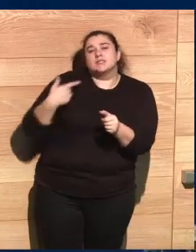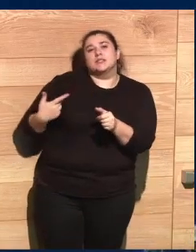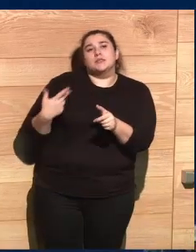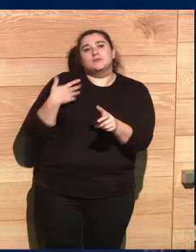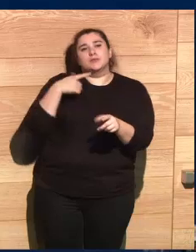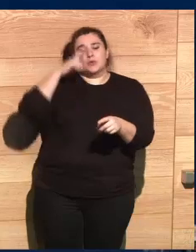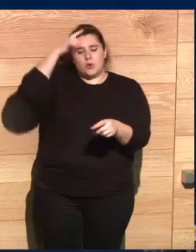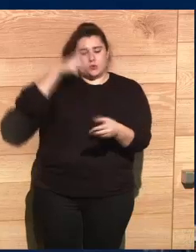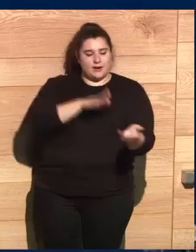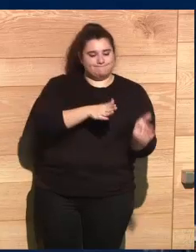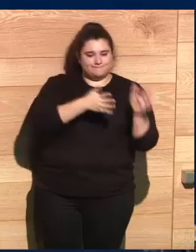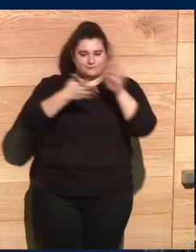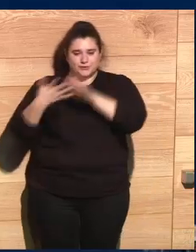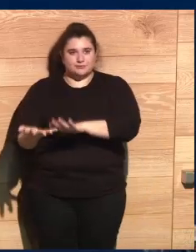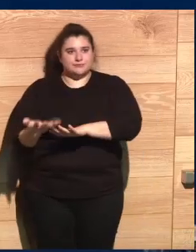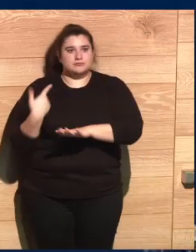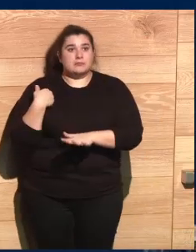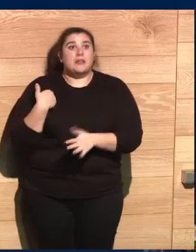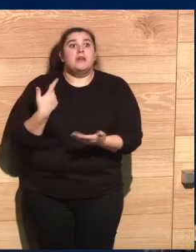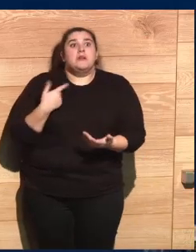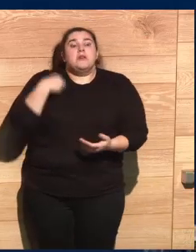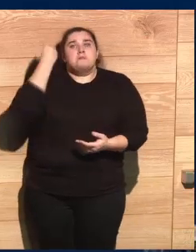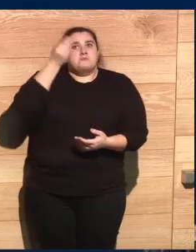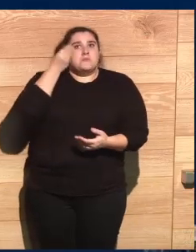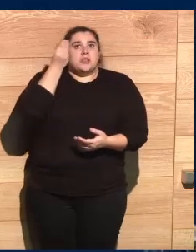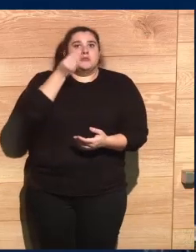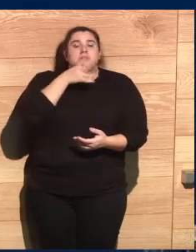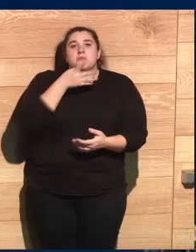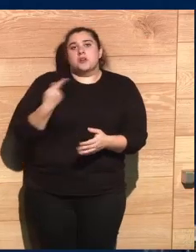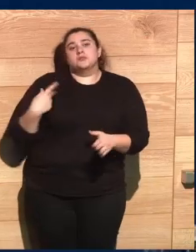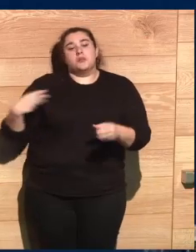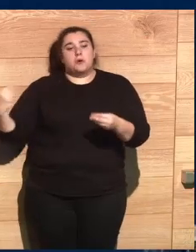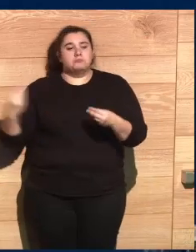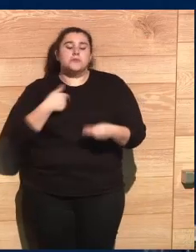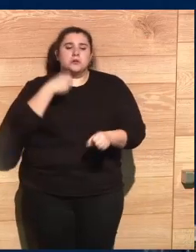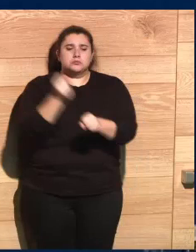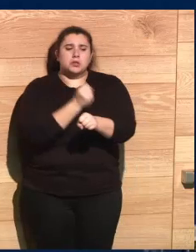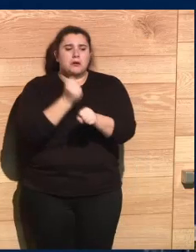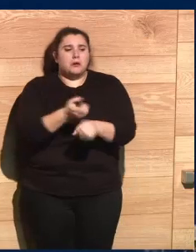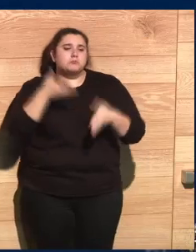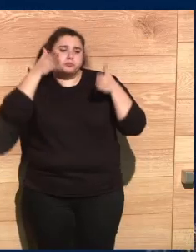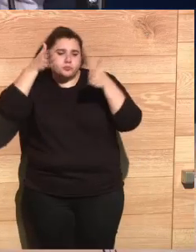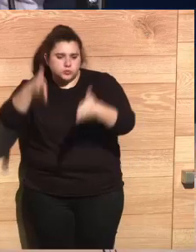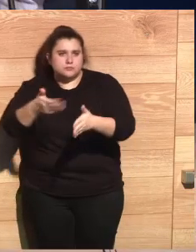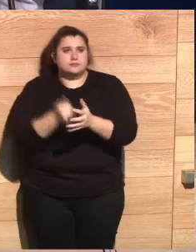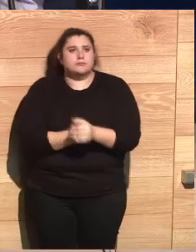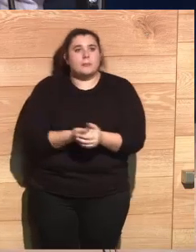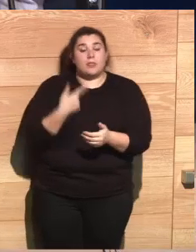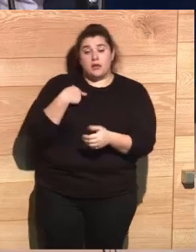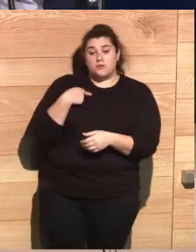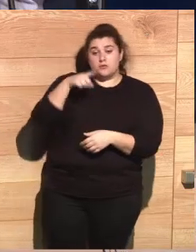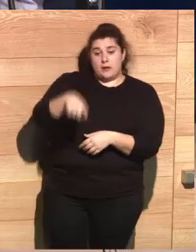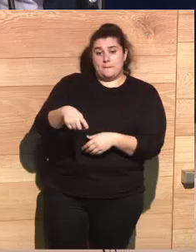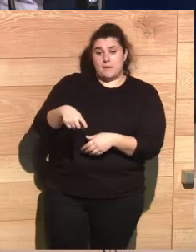nuestra cultura de lo que yo había creído. Y yo creo que por eso seguí trabajando con videojuegos. ¿Y tú, Marta? Yo también